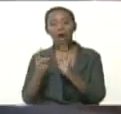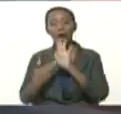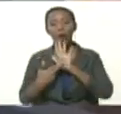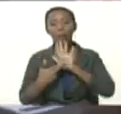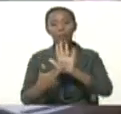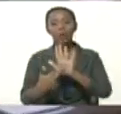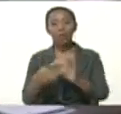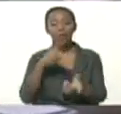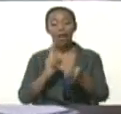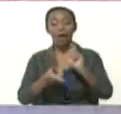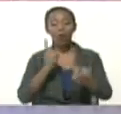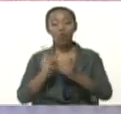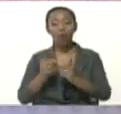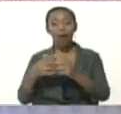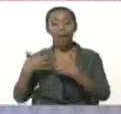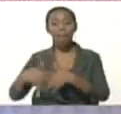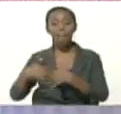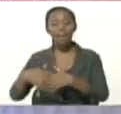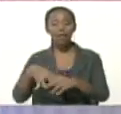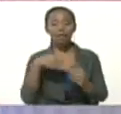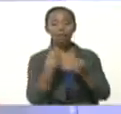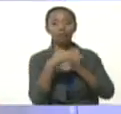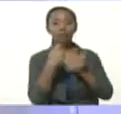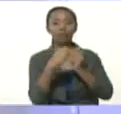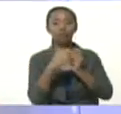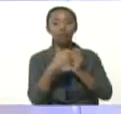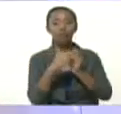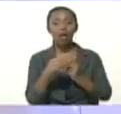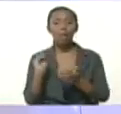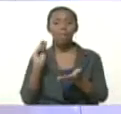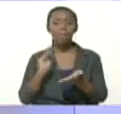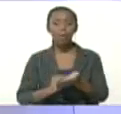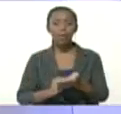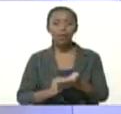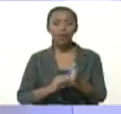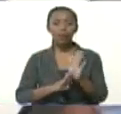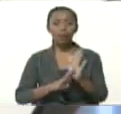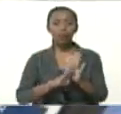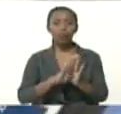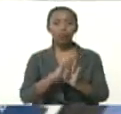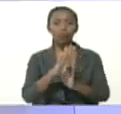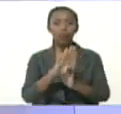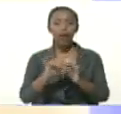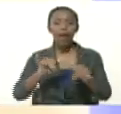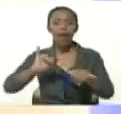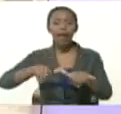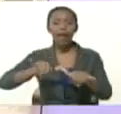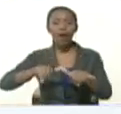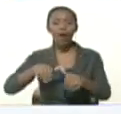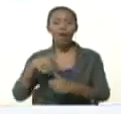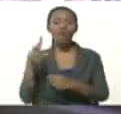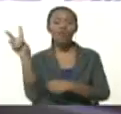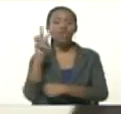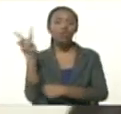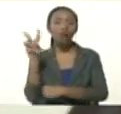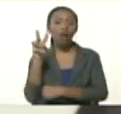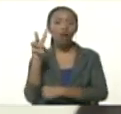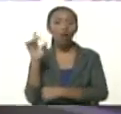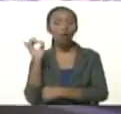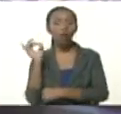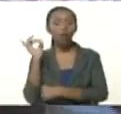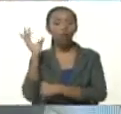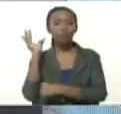representantes de algunas cadenas comerciales. Esta es una aplicación desarrollada por ingenieros venezolanos. Muy sencilla, presidente, muy